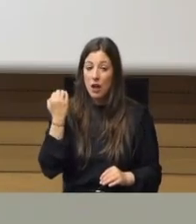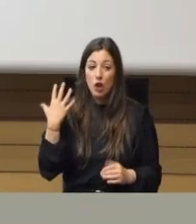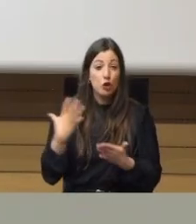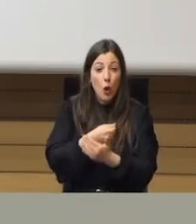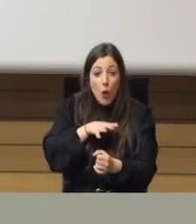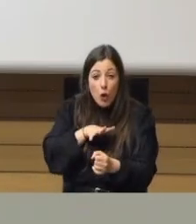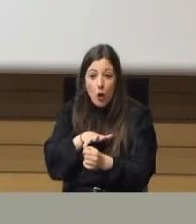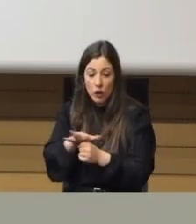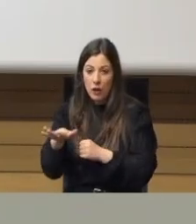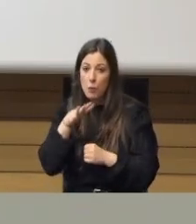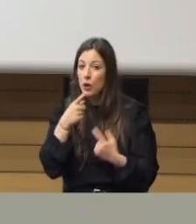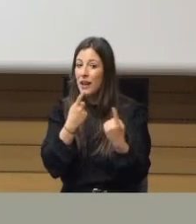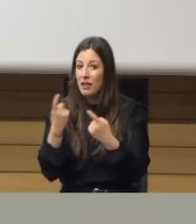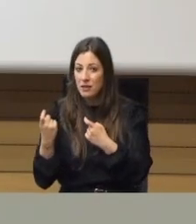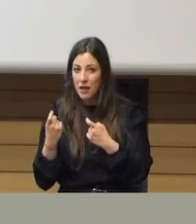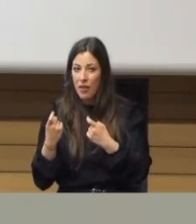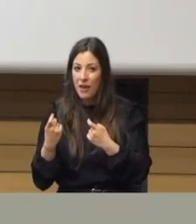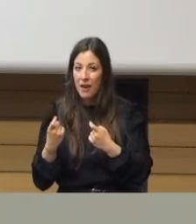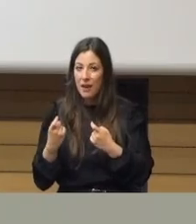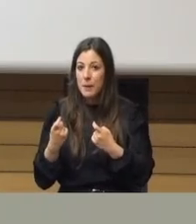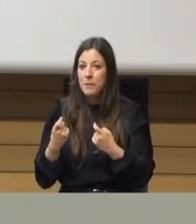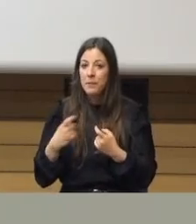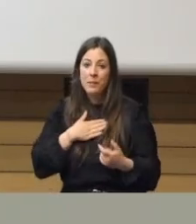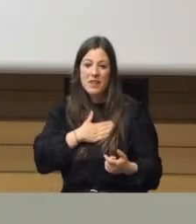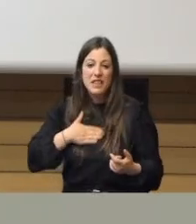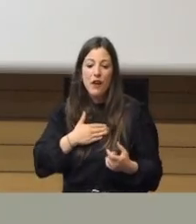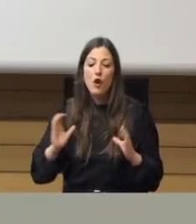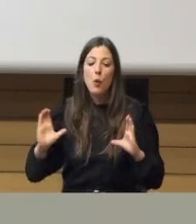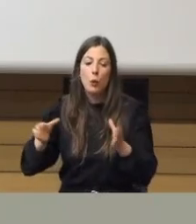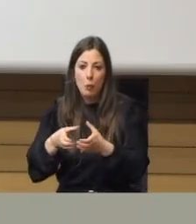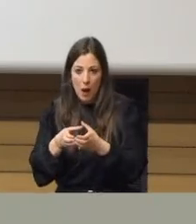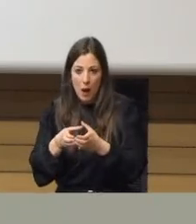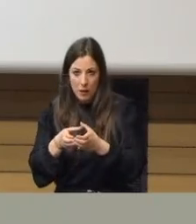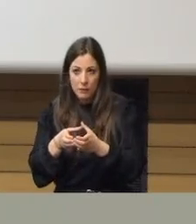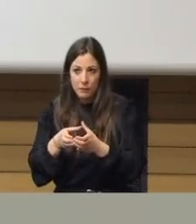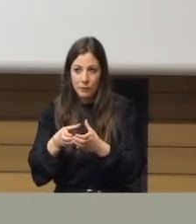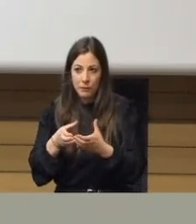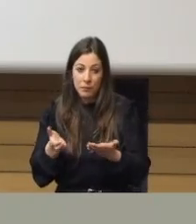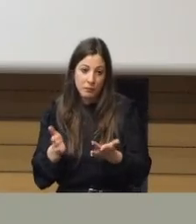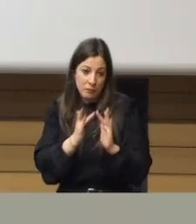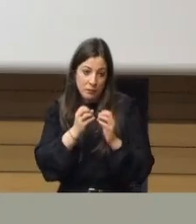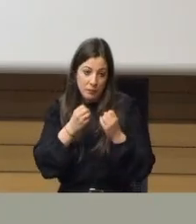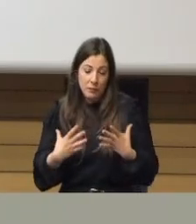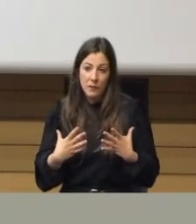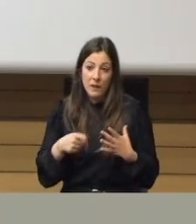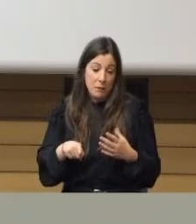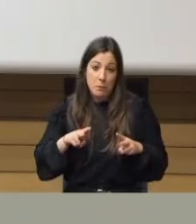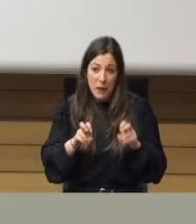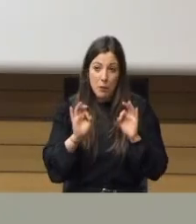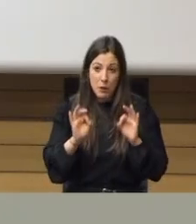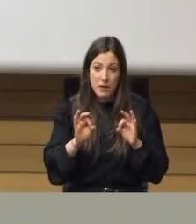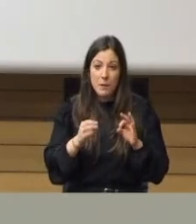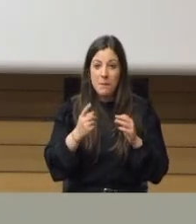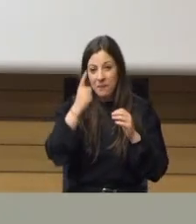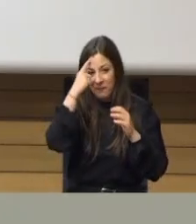a la necesidad de gratificación grupal. Y ese es el principio. Además, en la corteza prefrontal